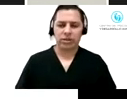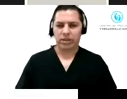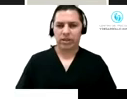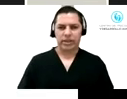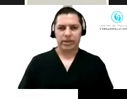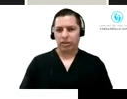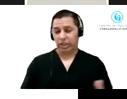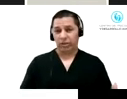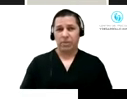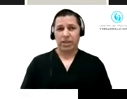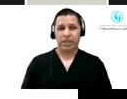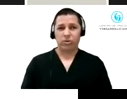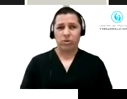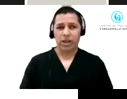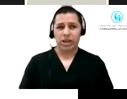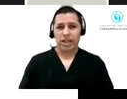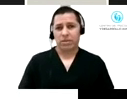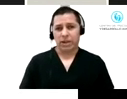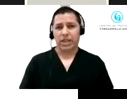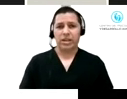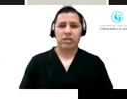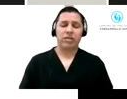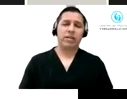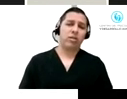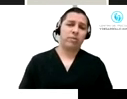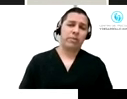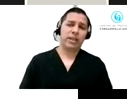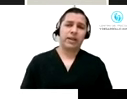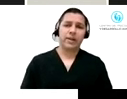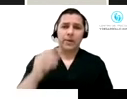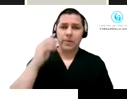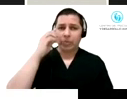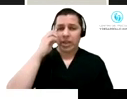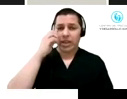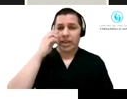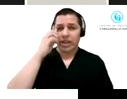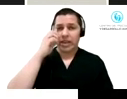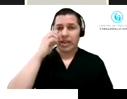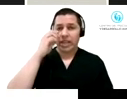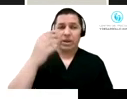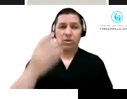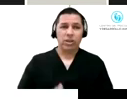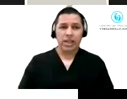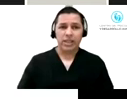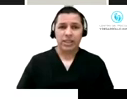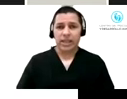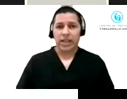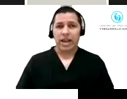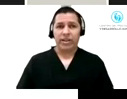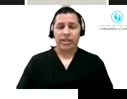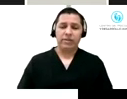eso y tener un ambiente seguro. Las prácticas restaurativas no lo permiten. Las